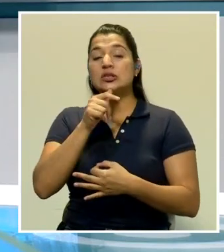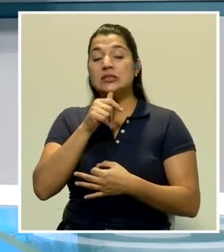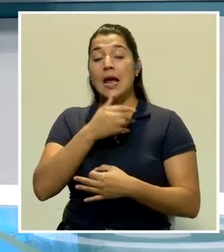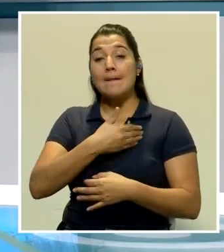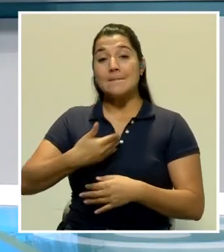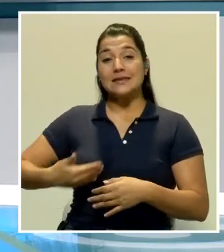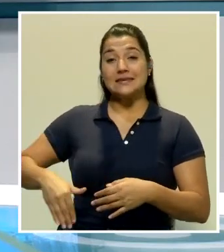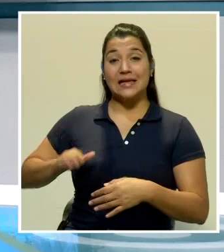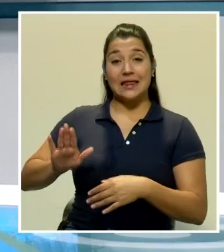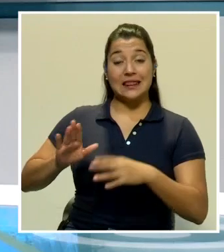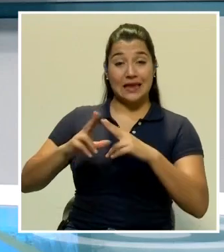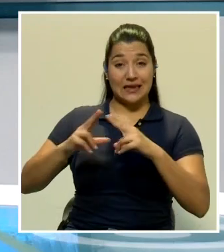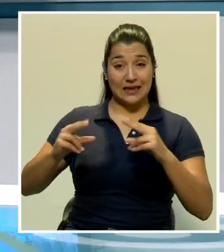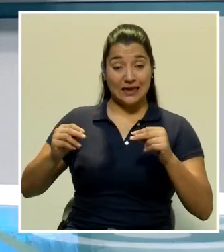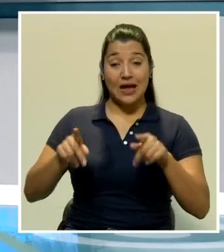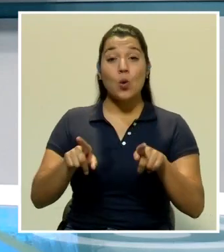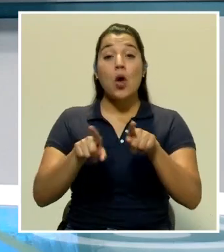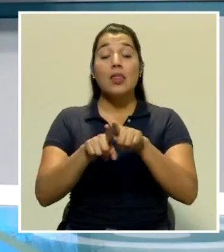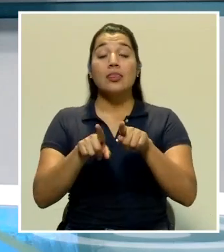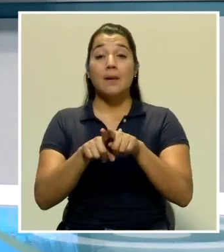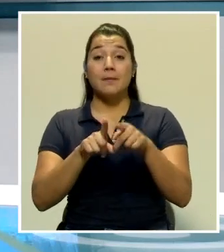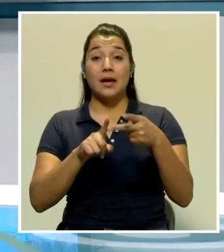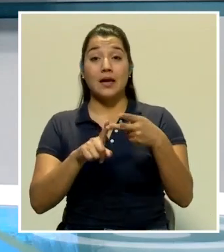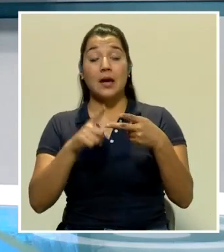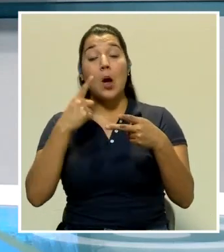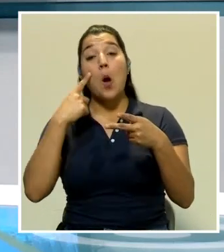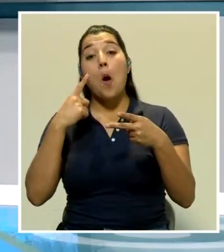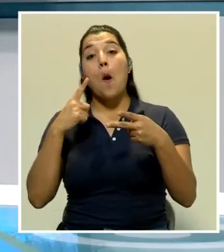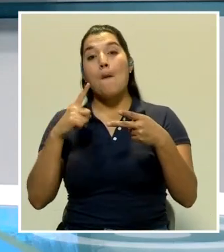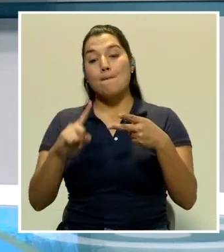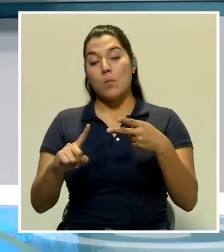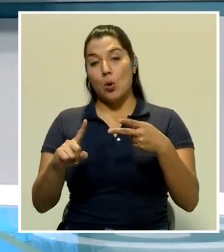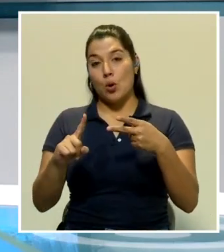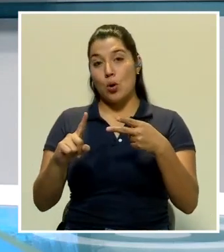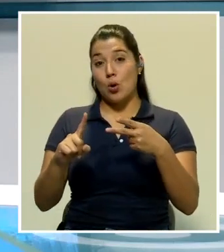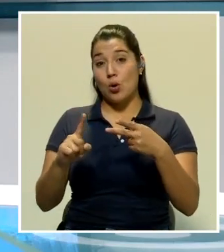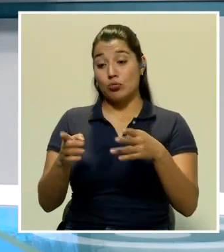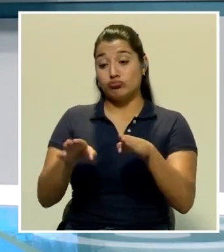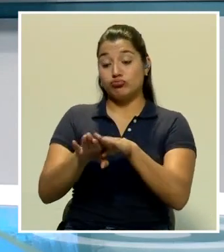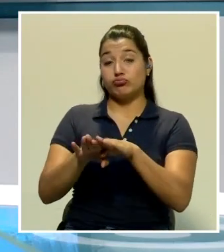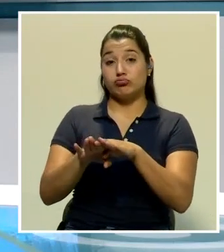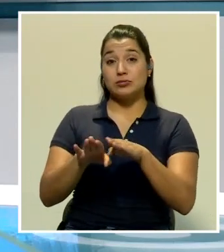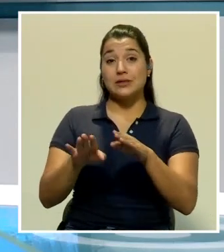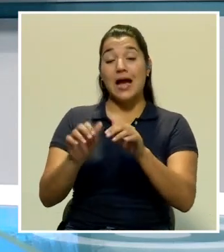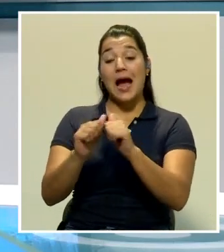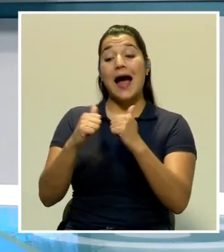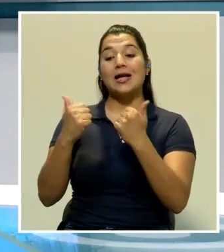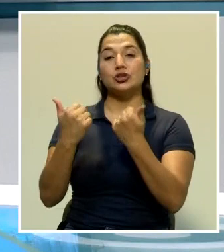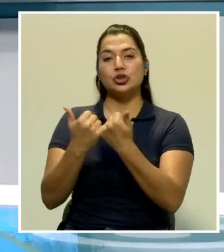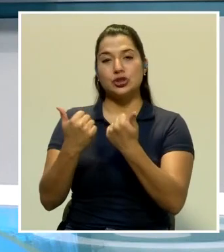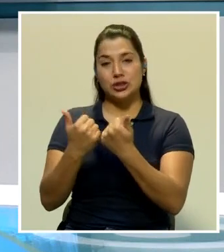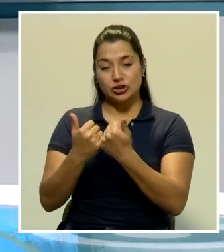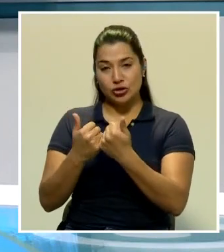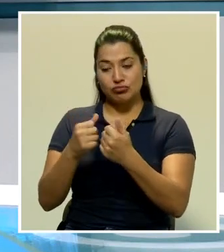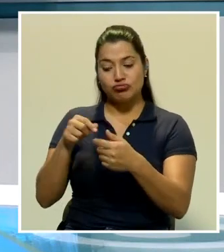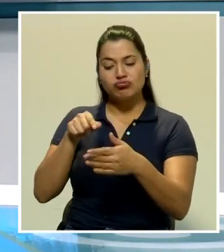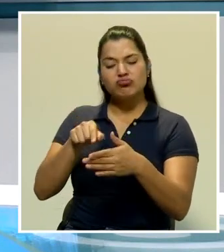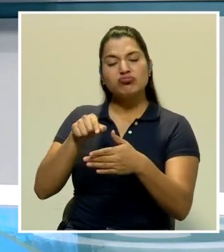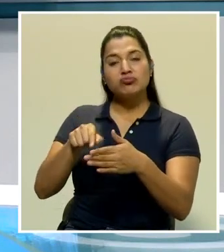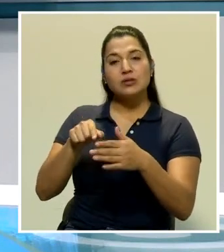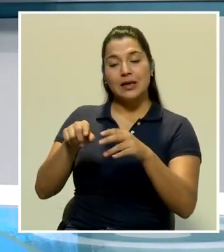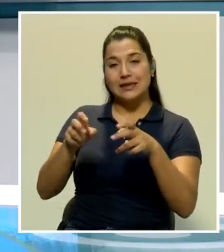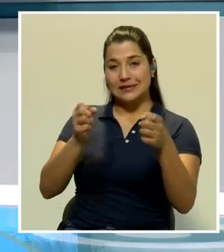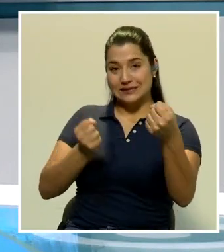y por un bloqueo organizado por la Asociación Transportista de Nicaragua, quienes piden el